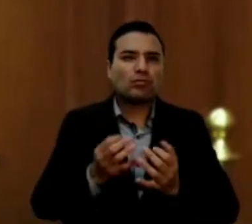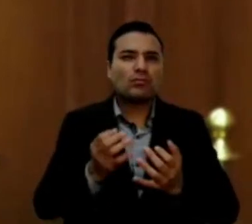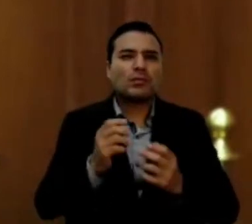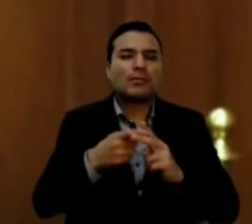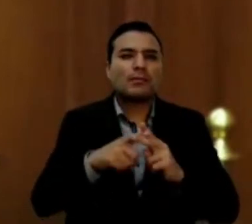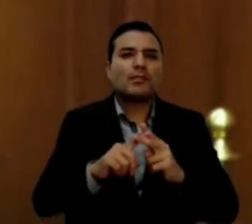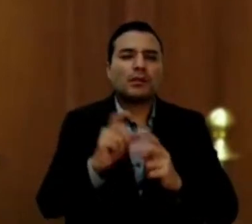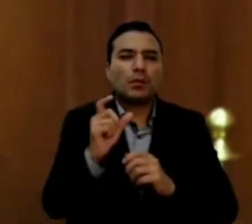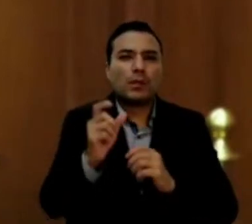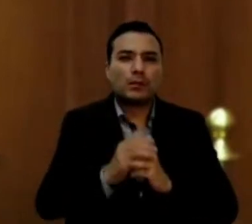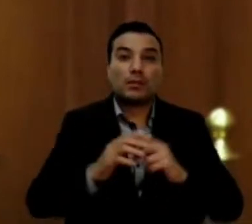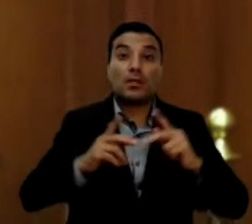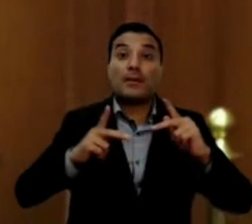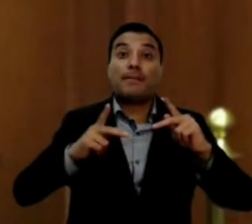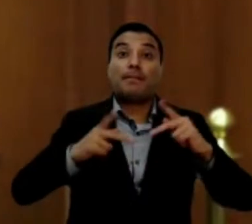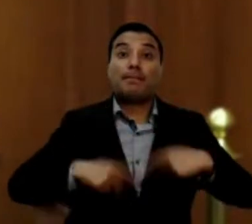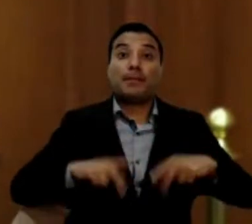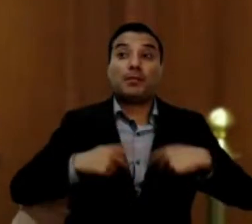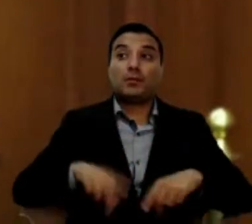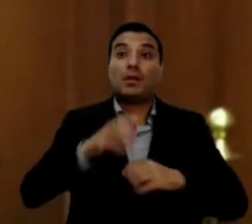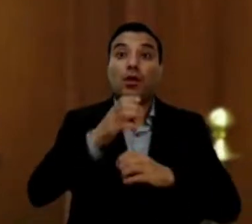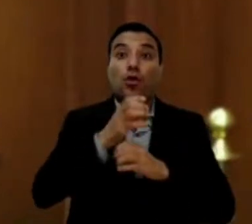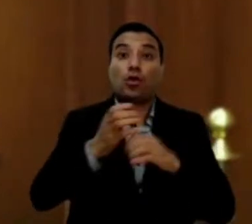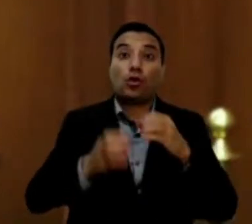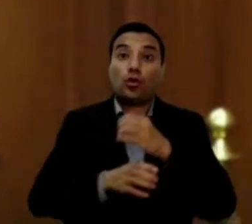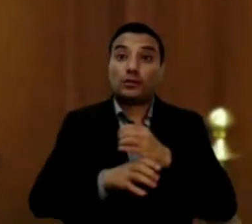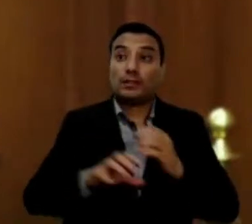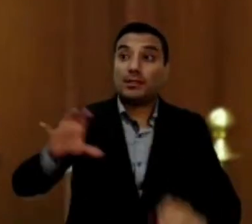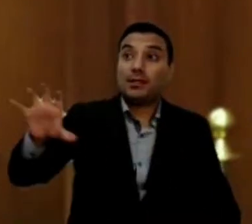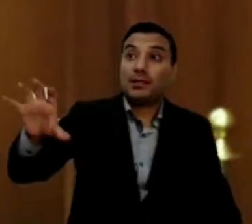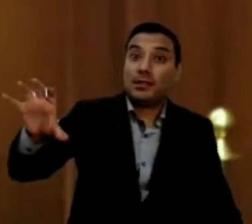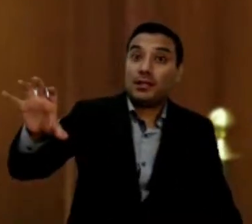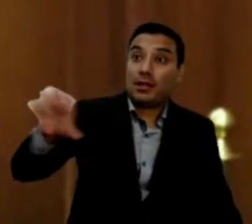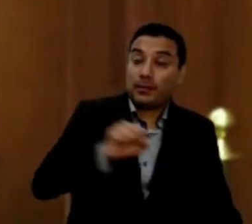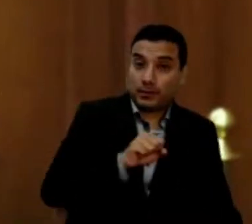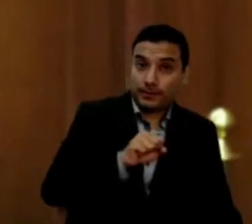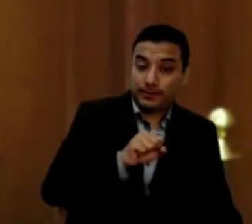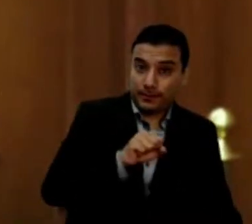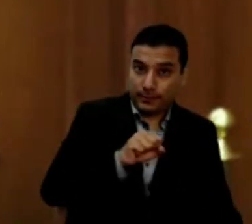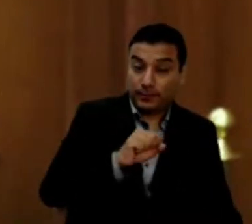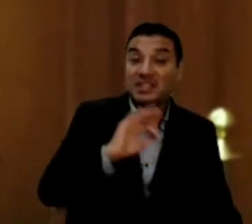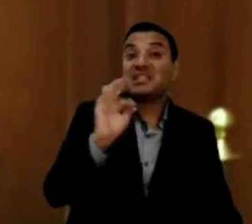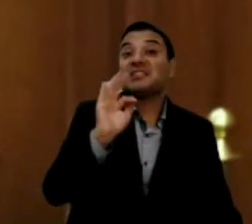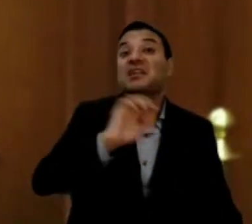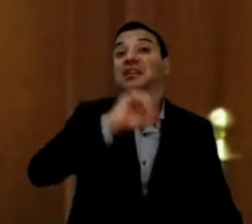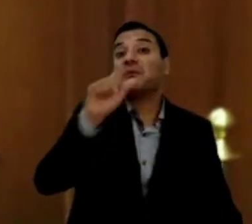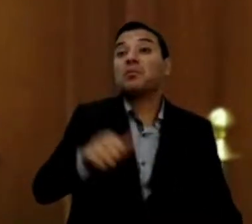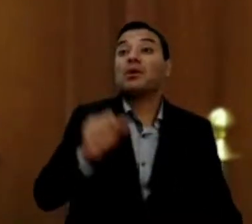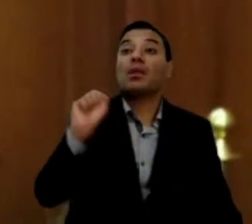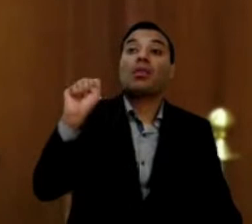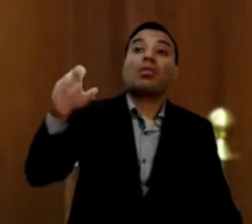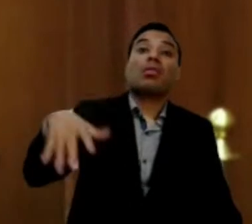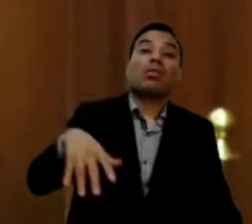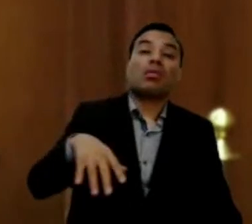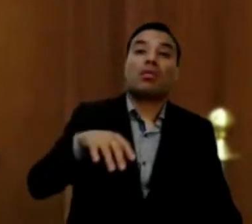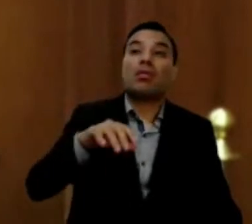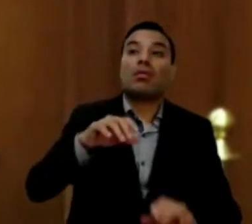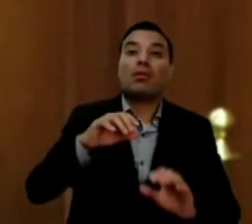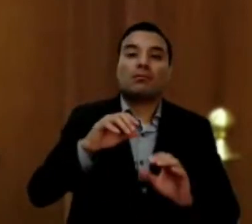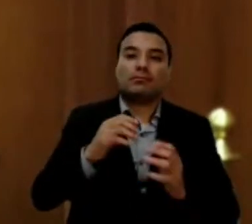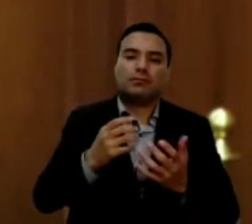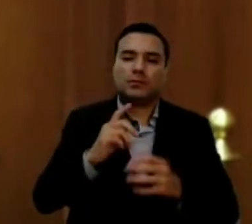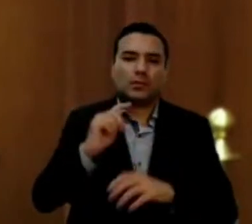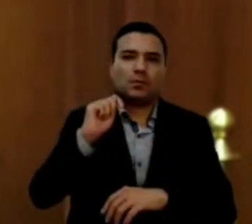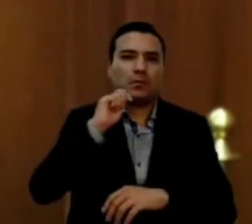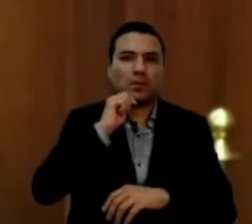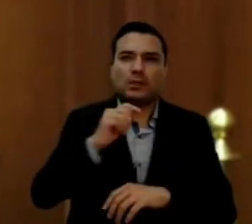ladrón tiene en su poder el bien, aun cuando después lo abandone o lo desapoderen de él, Para